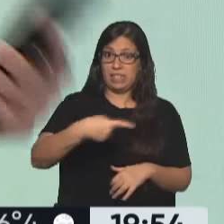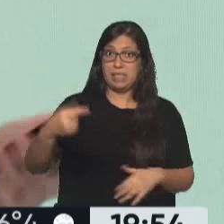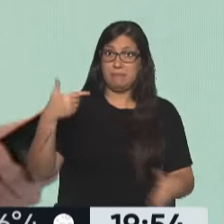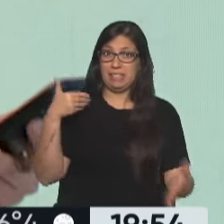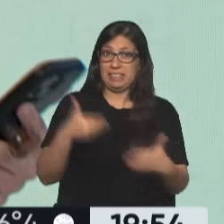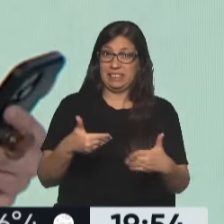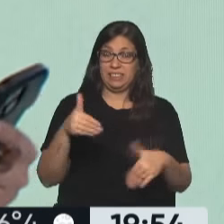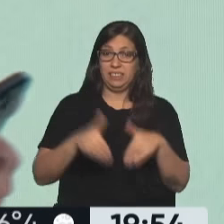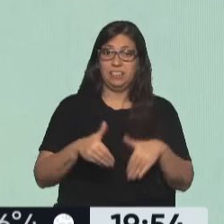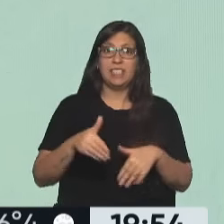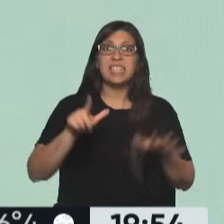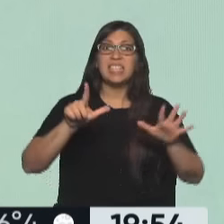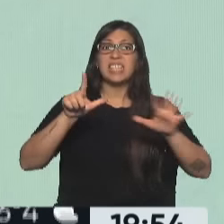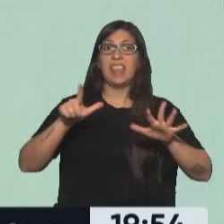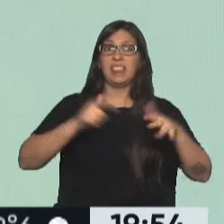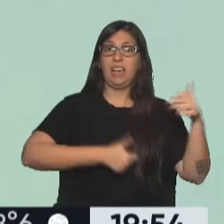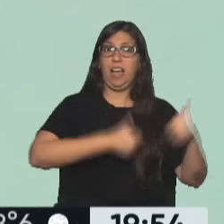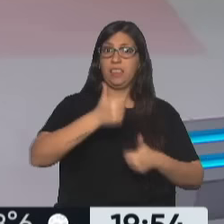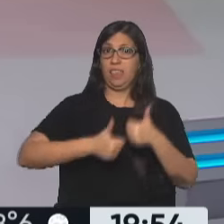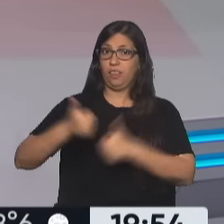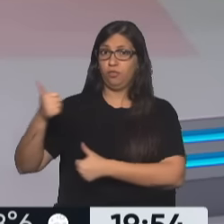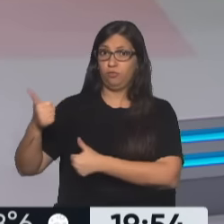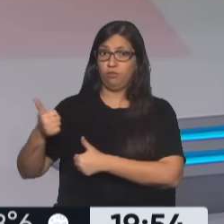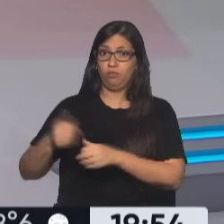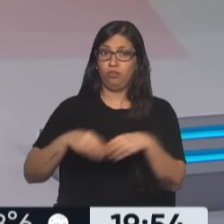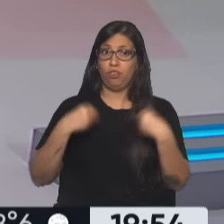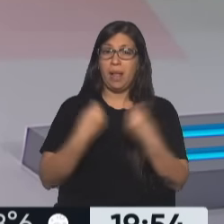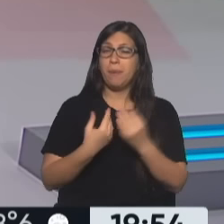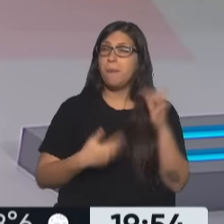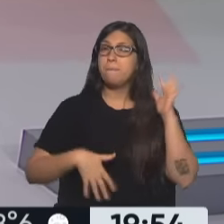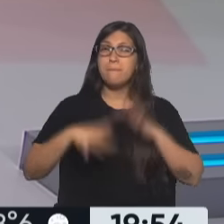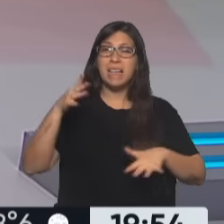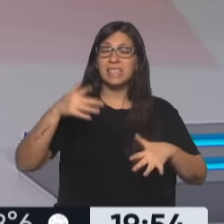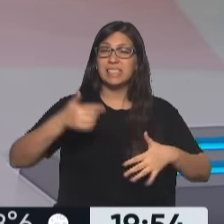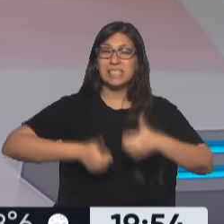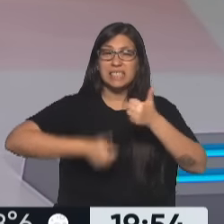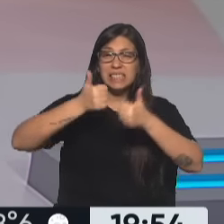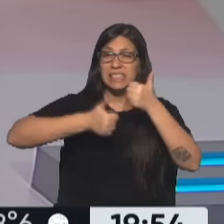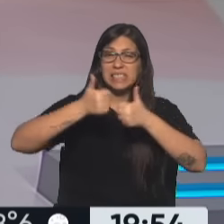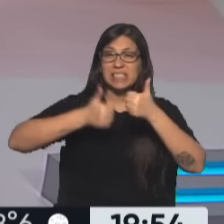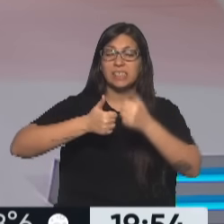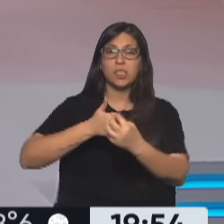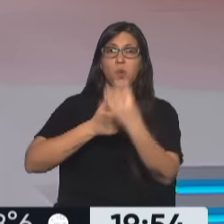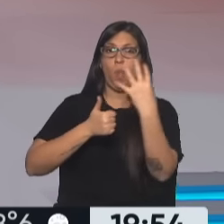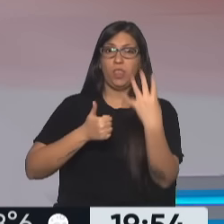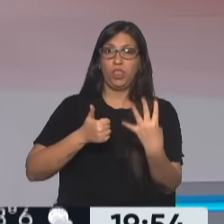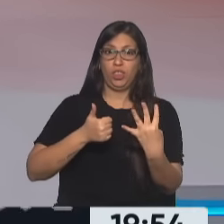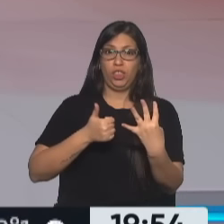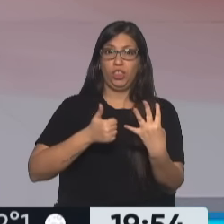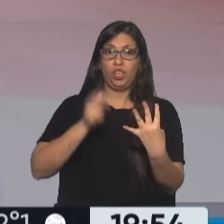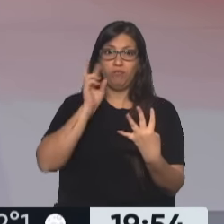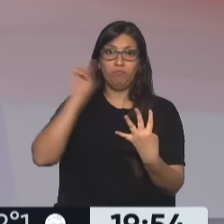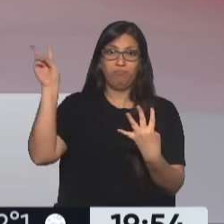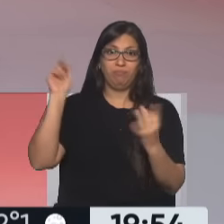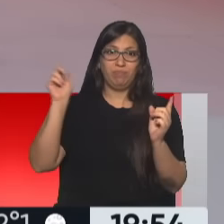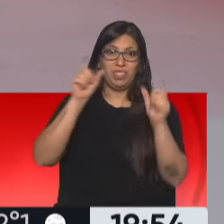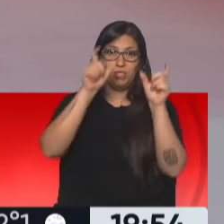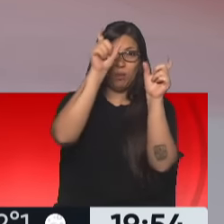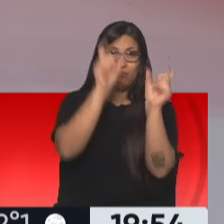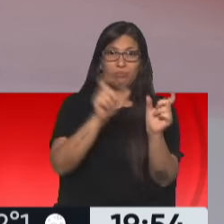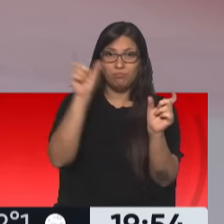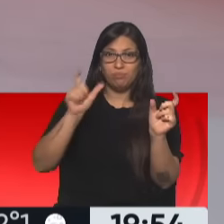son más de 7 candidatos, la disputa va a estar posiblemente entre los 4 candidatos que estamos viendo en este